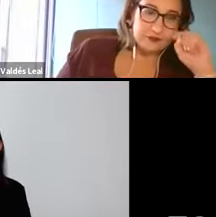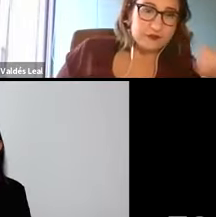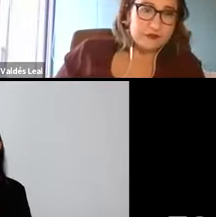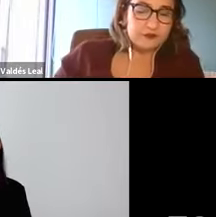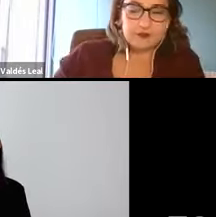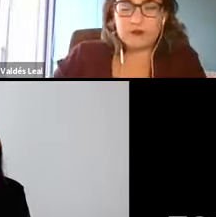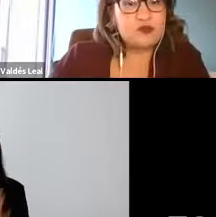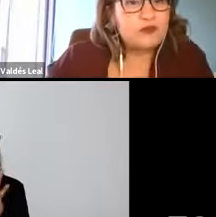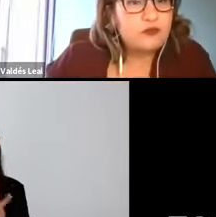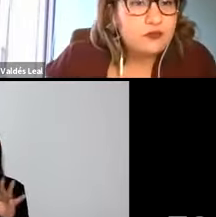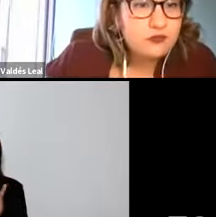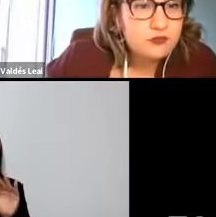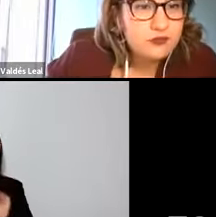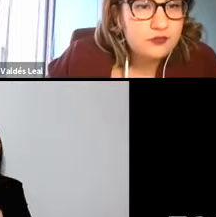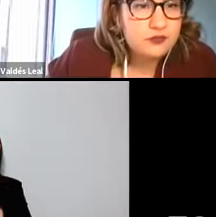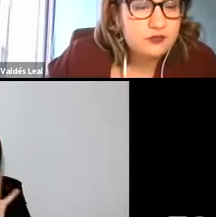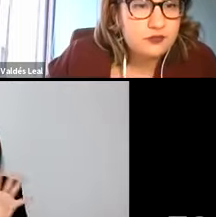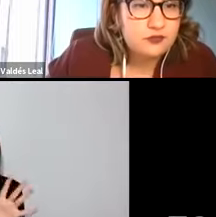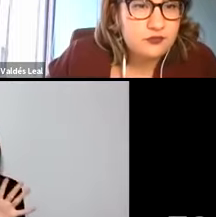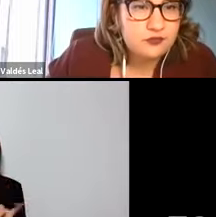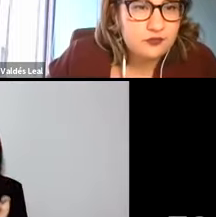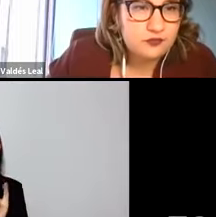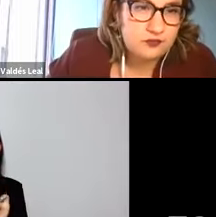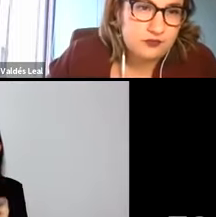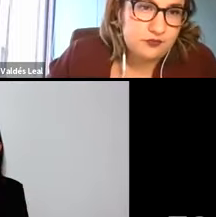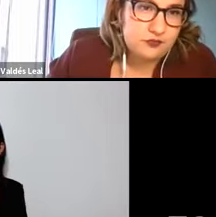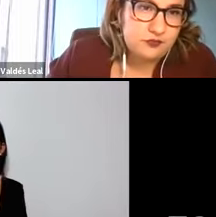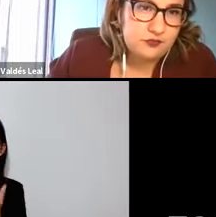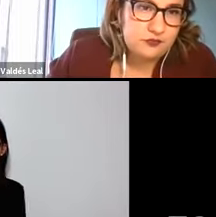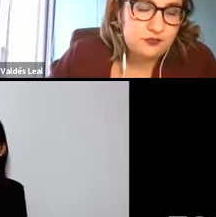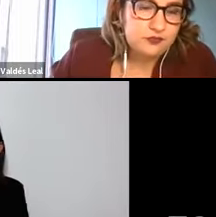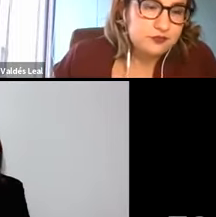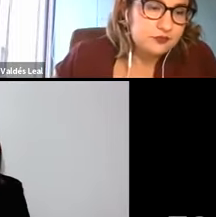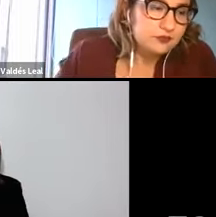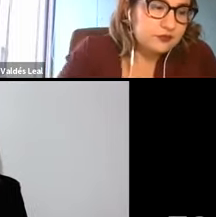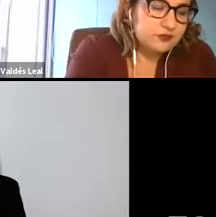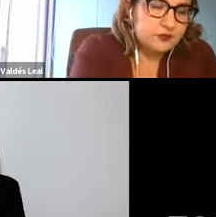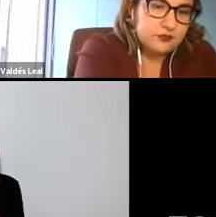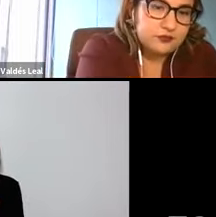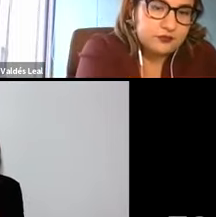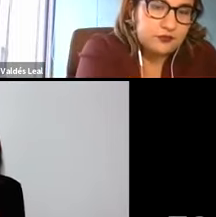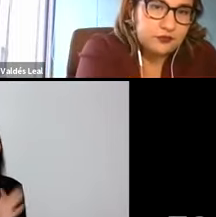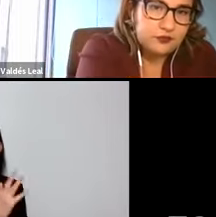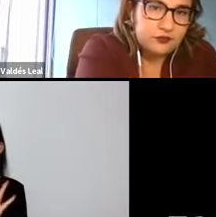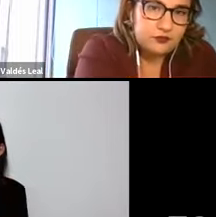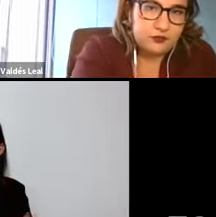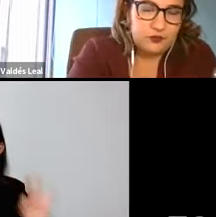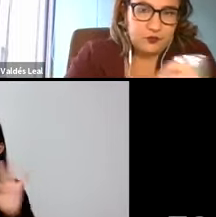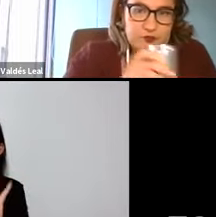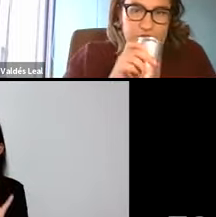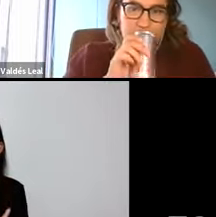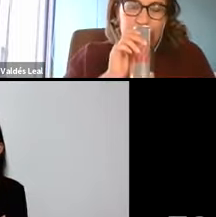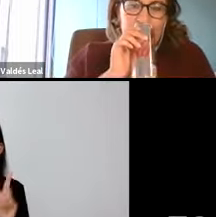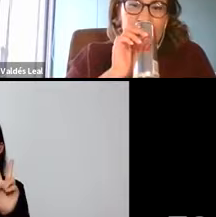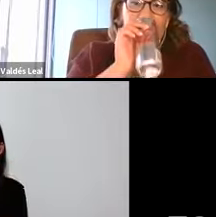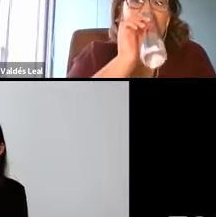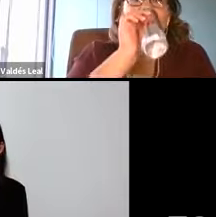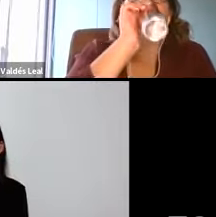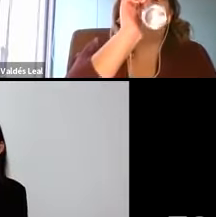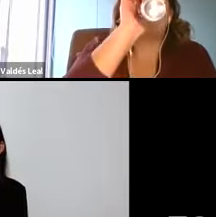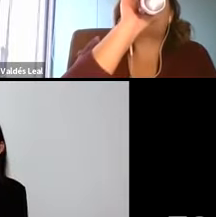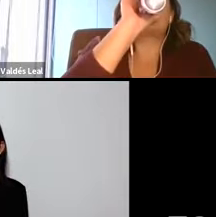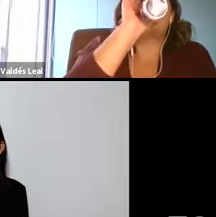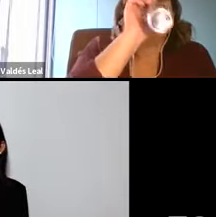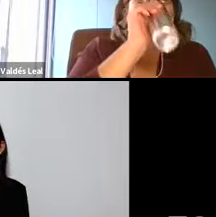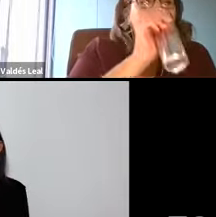haces un análisis muy, muy importante en muchos sentidos, pero me quedo con esto que señalas,